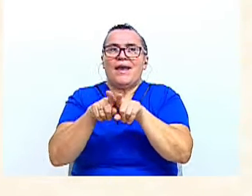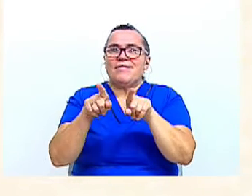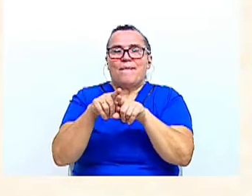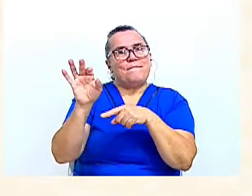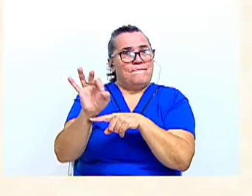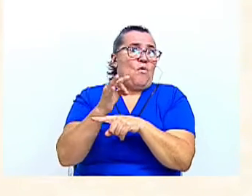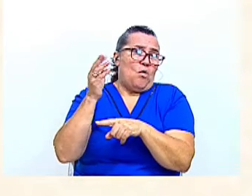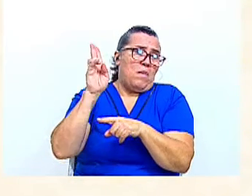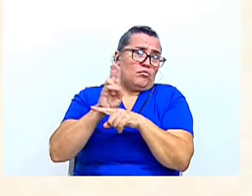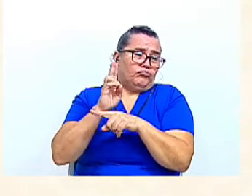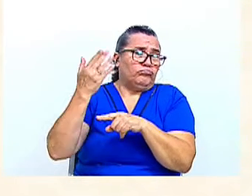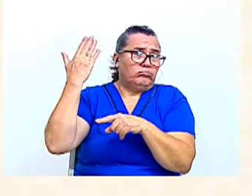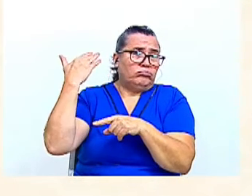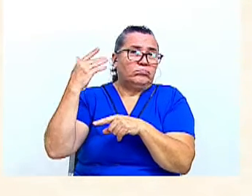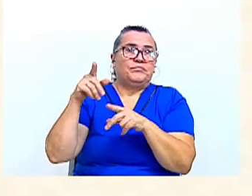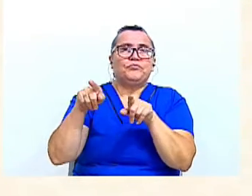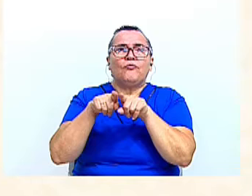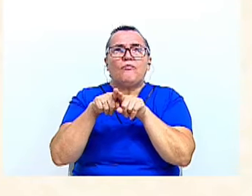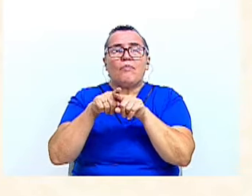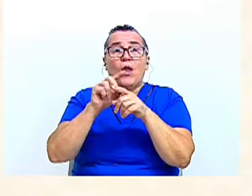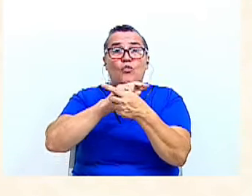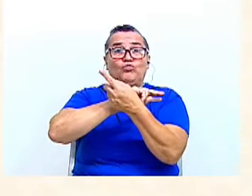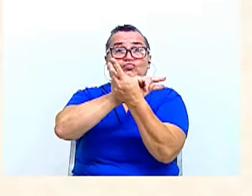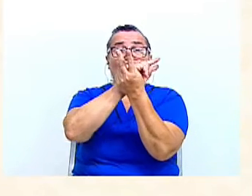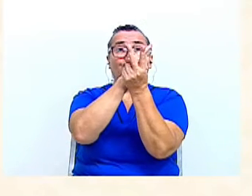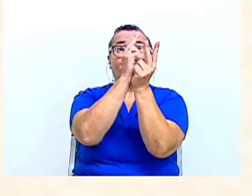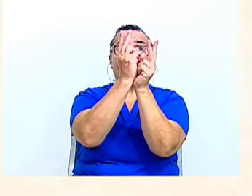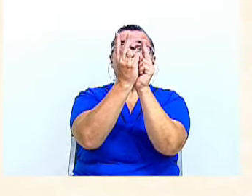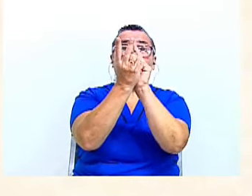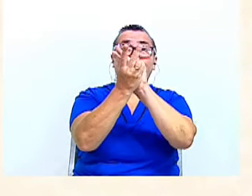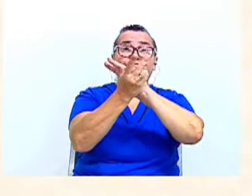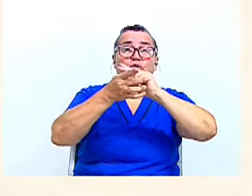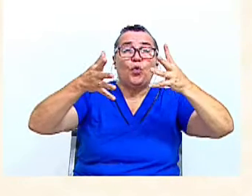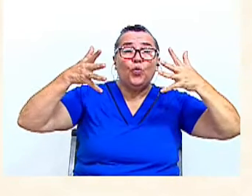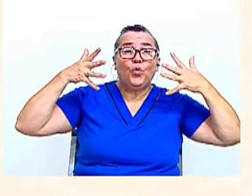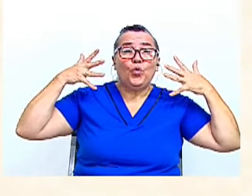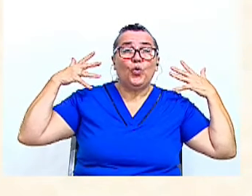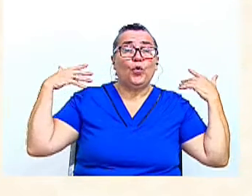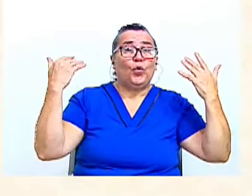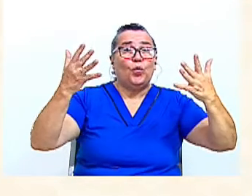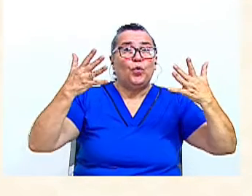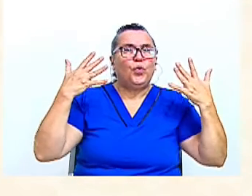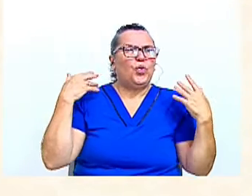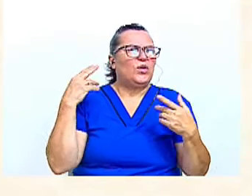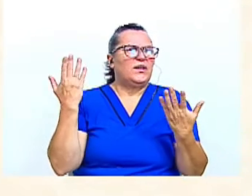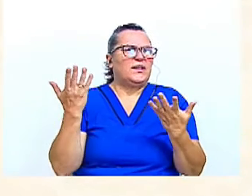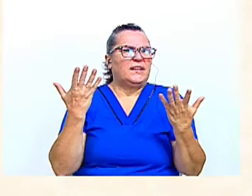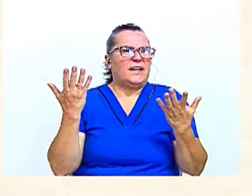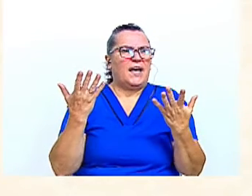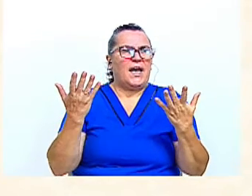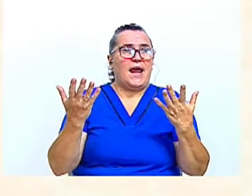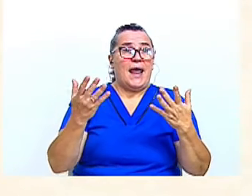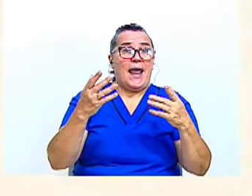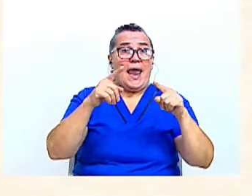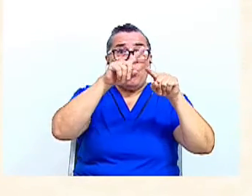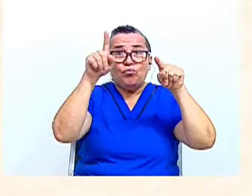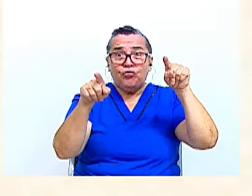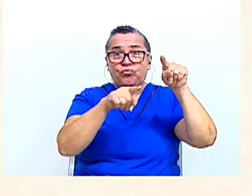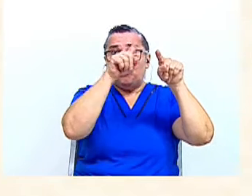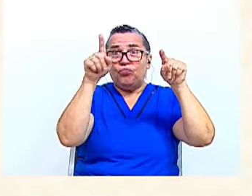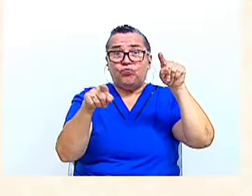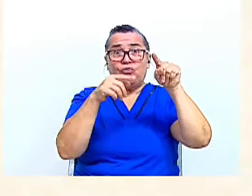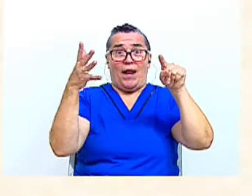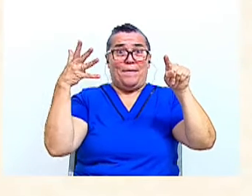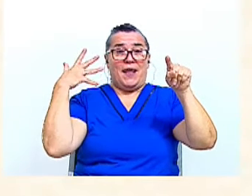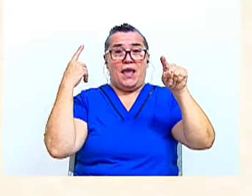forma que se utilizaba. Los molinos de viento entonces se utilizaban, el viento movía sus aspas y dentro